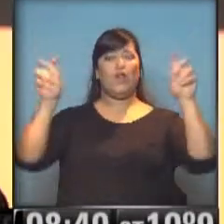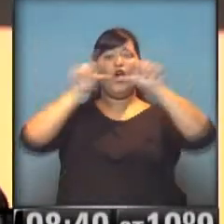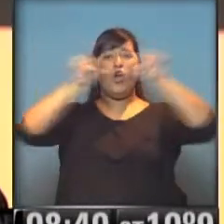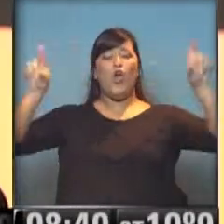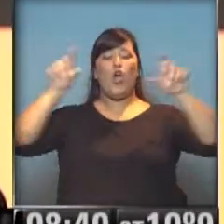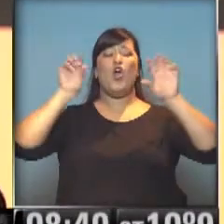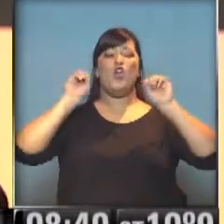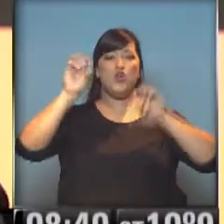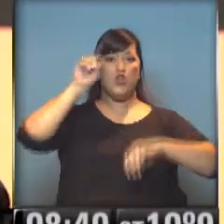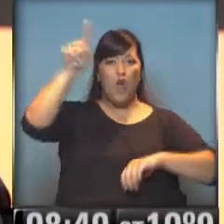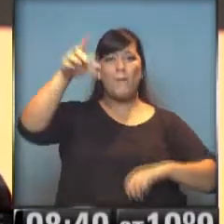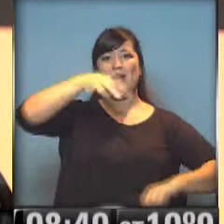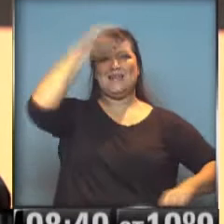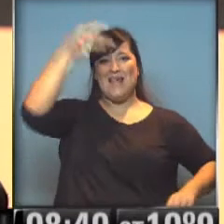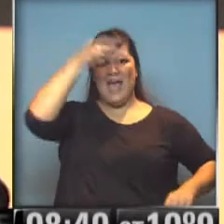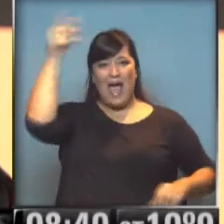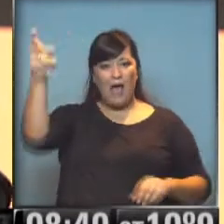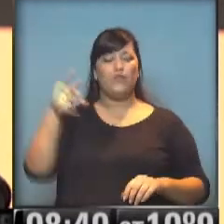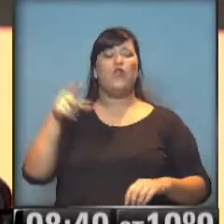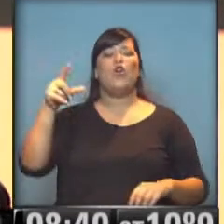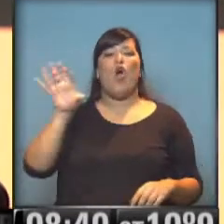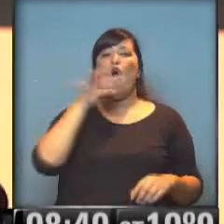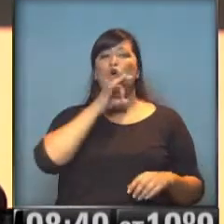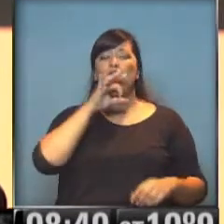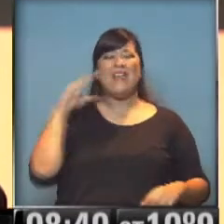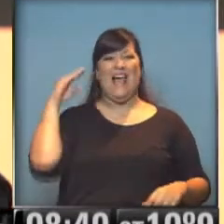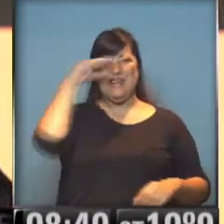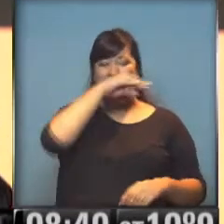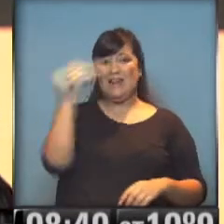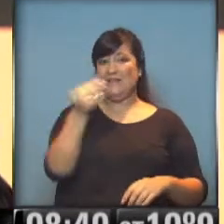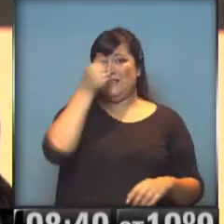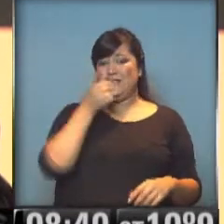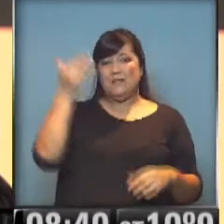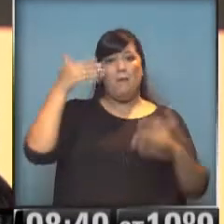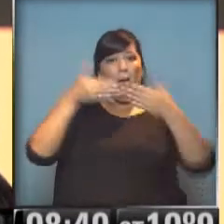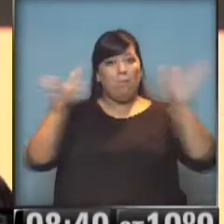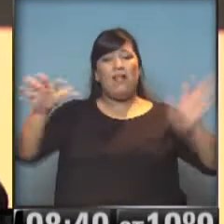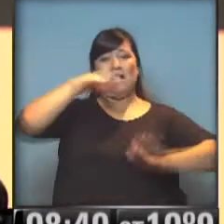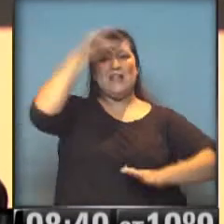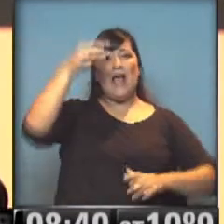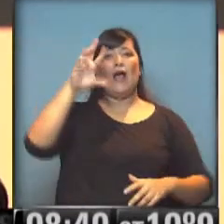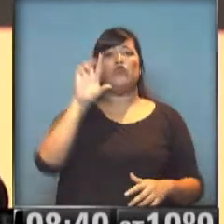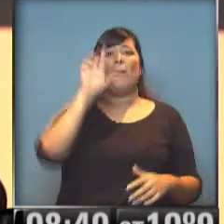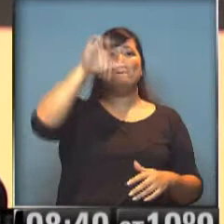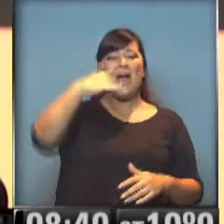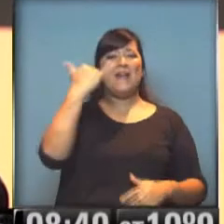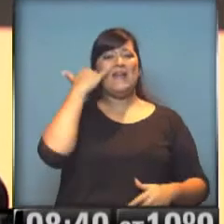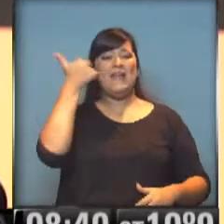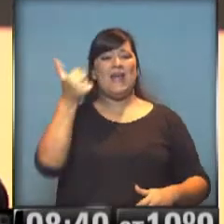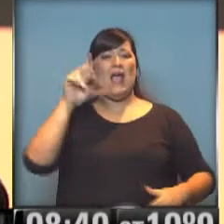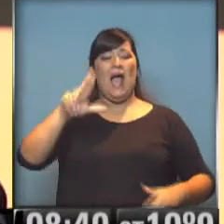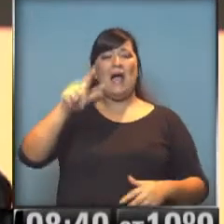la compañía teatral La Oveja Negra, que estrenó este fin de semana en el Teatro Pan y Arte la obra